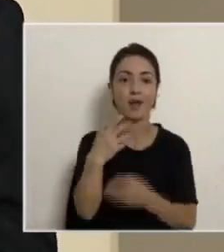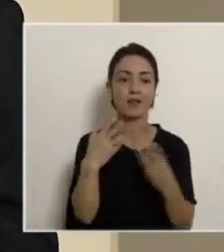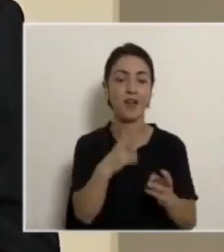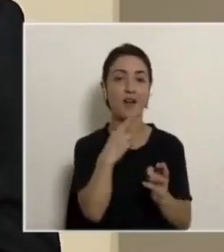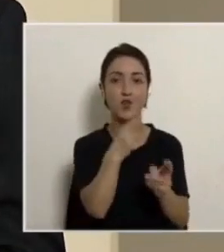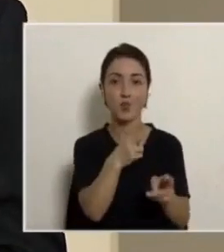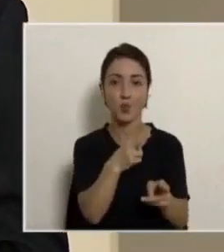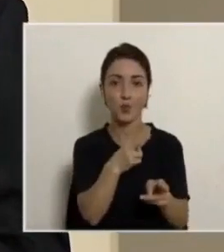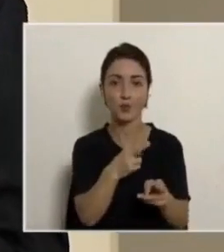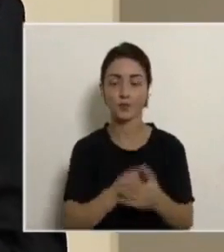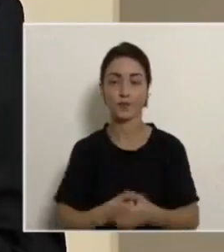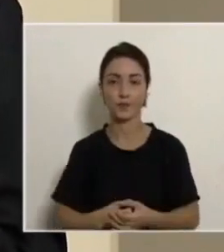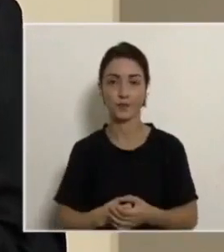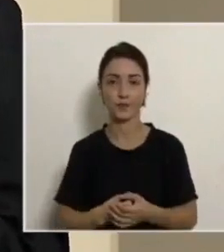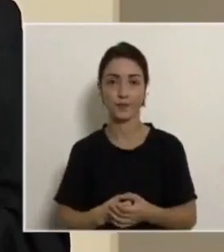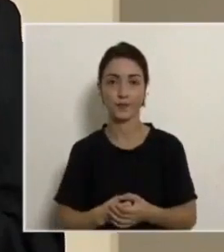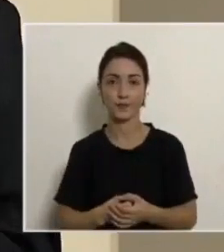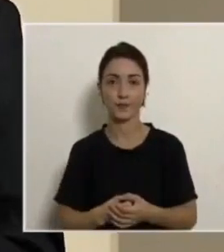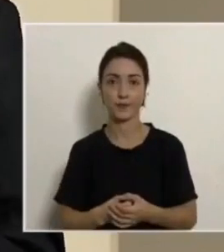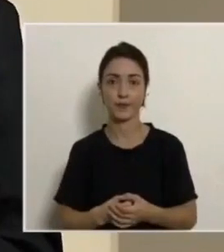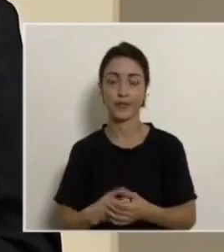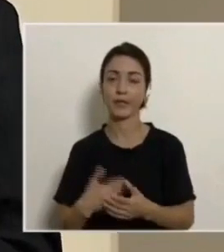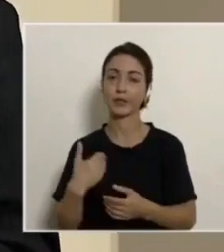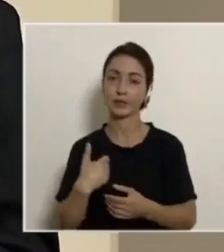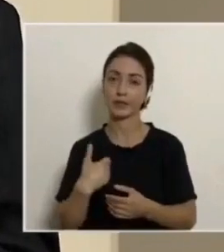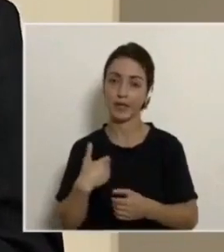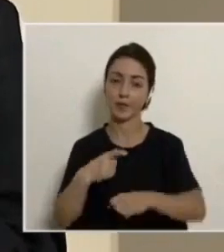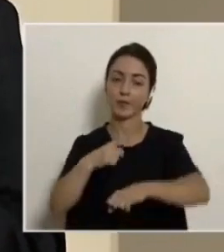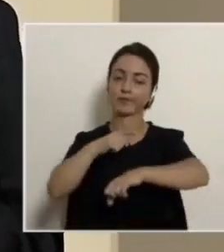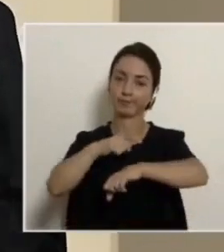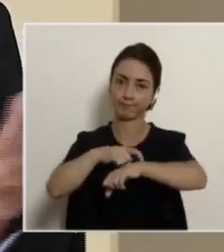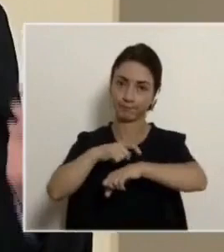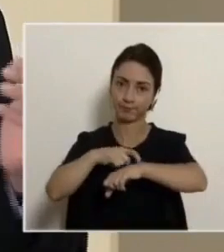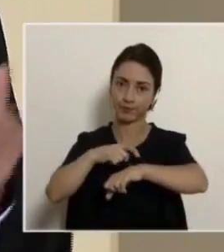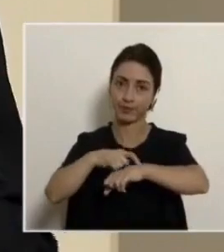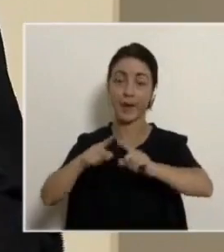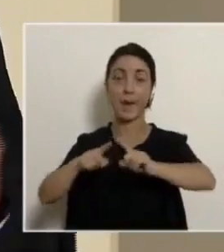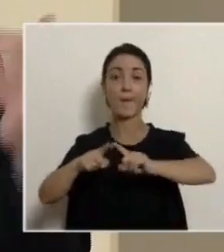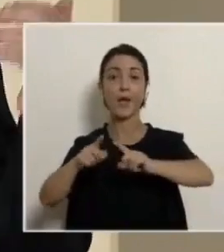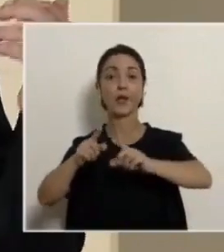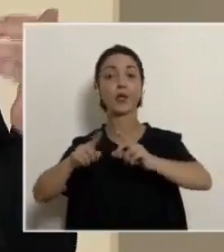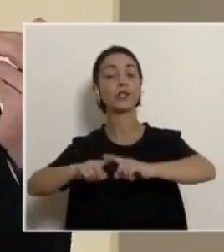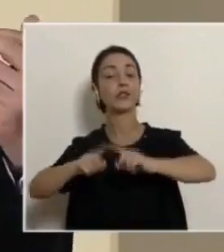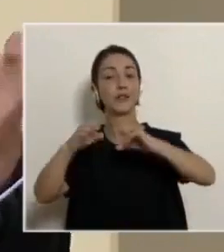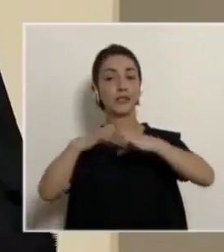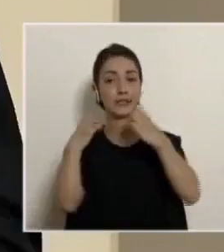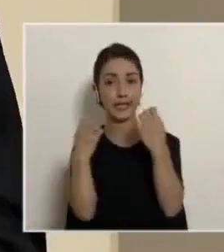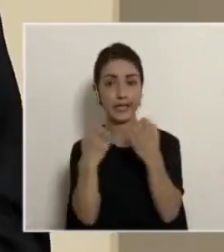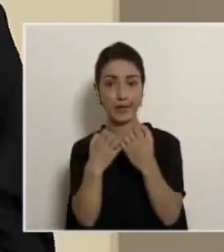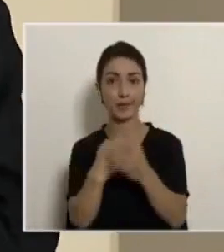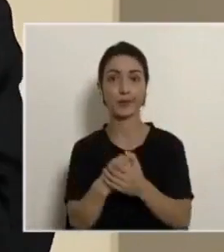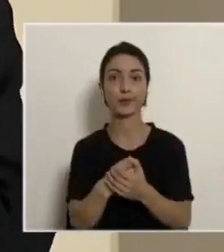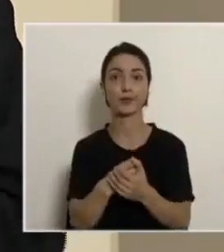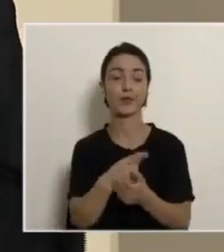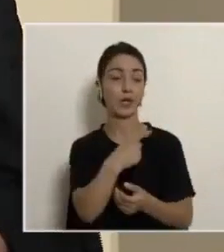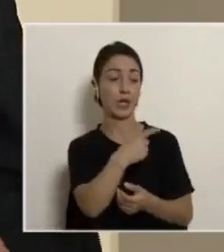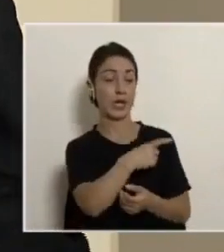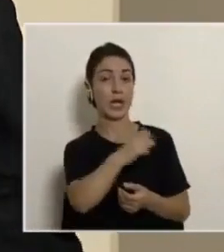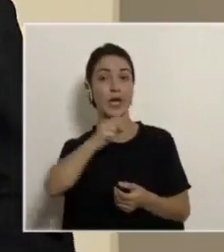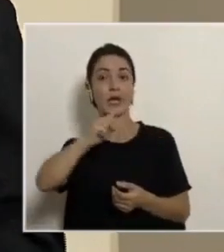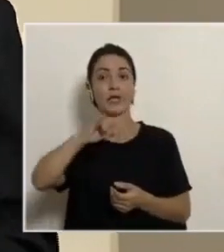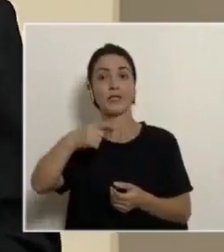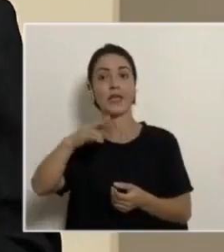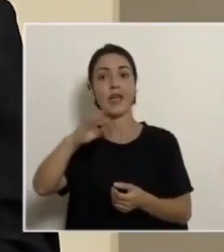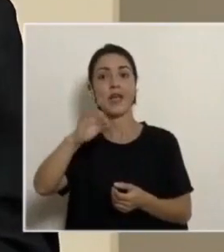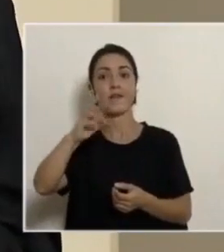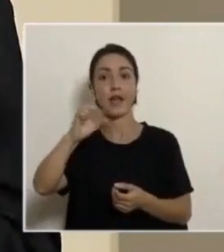efecto. Entonces, hay que darle espacio para eso, pero los equipos técnicos, de los que forma parte de don Sigifredo, toda la